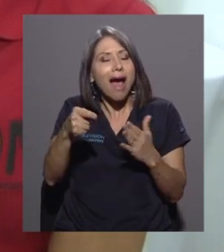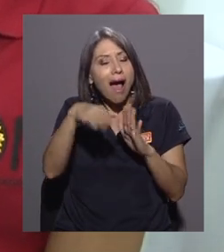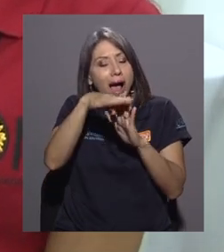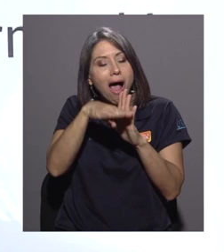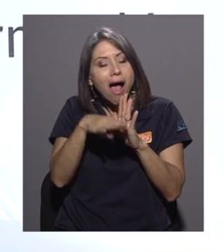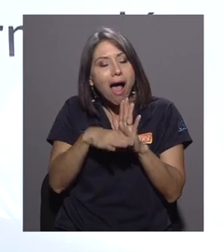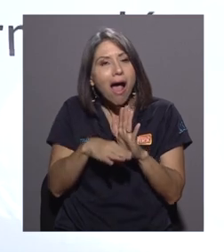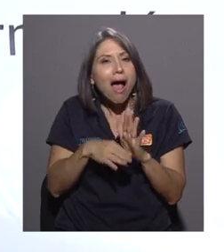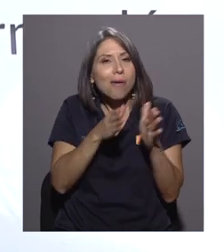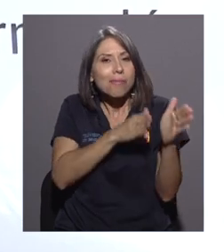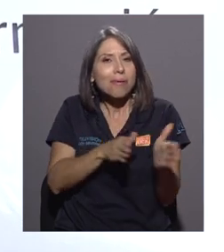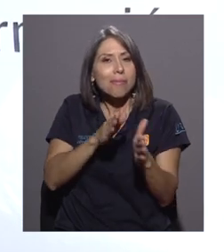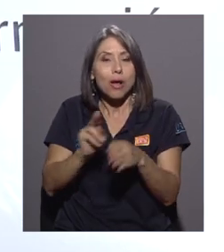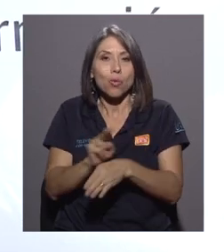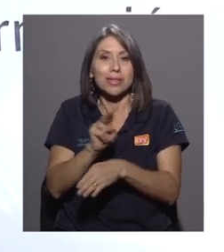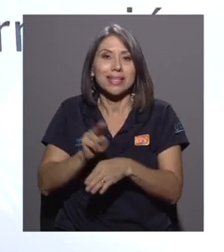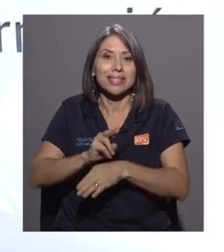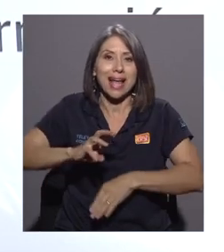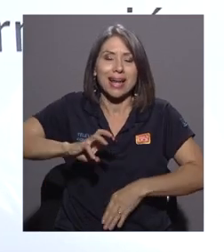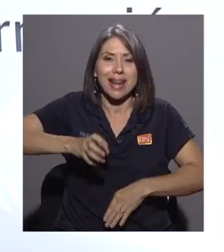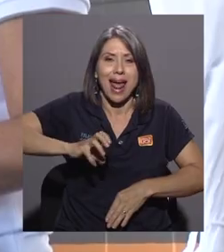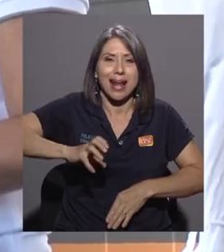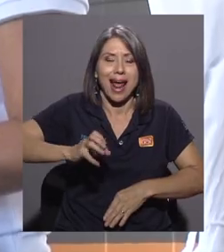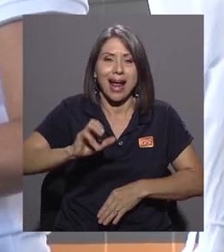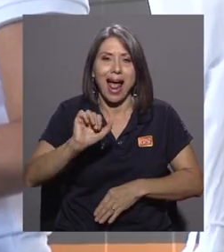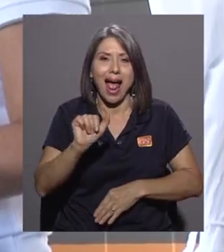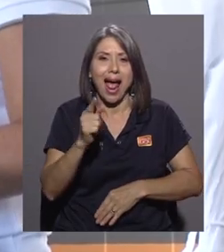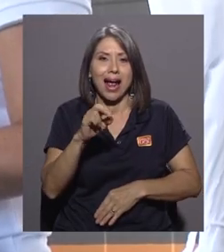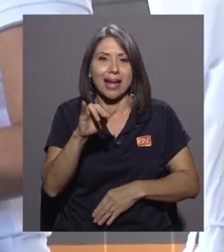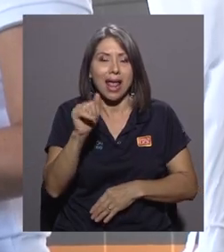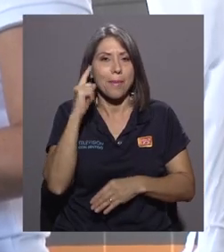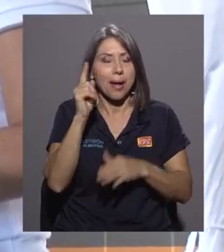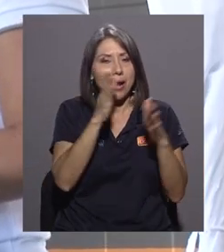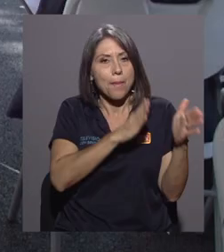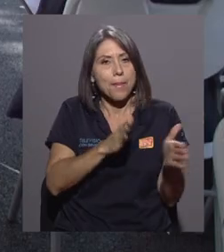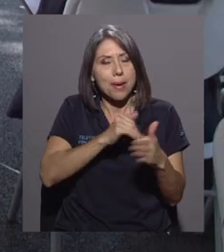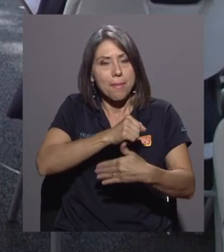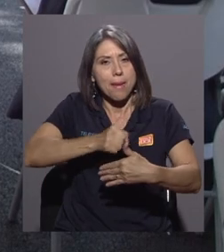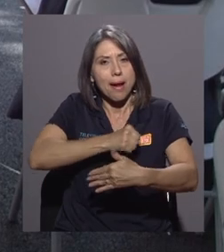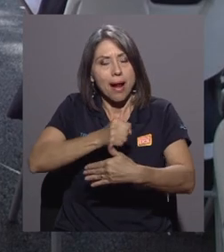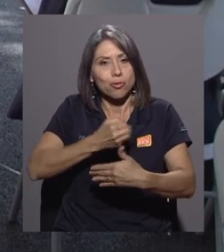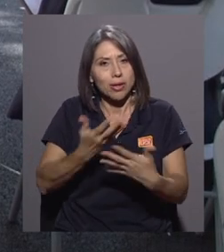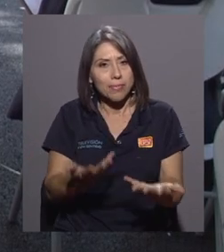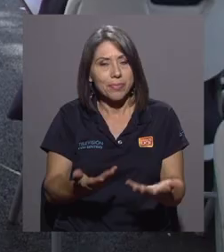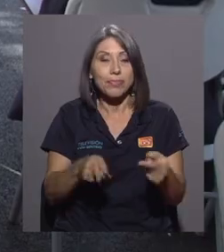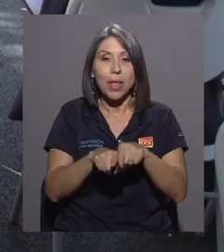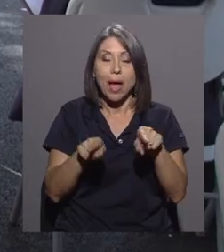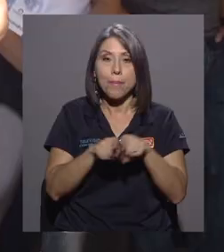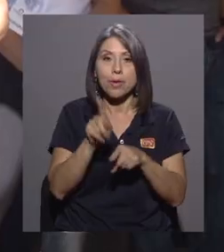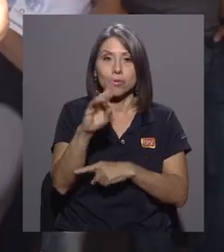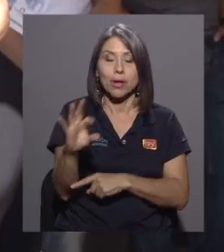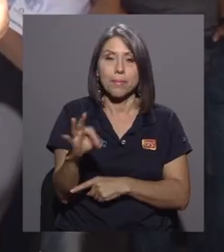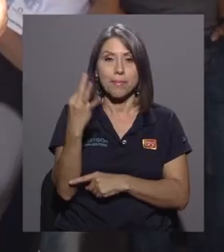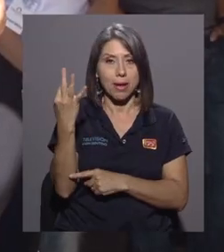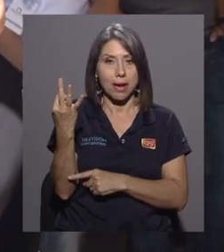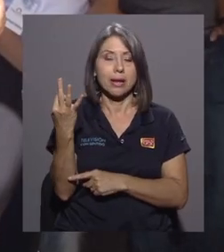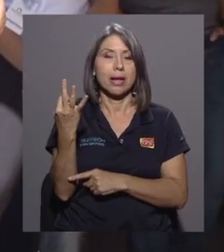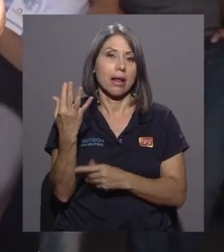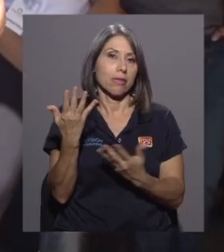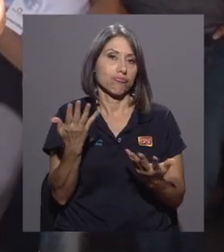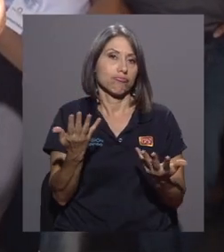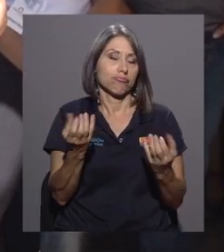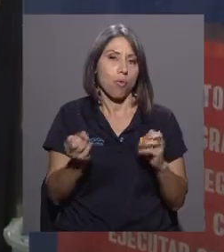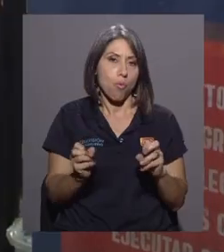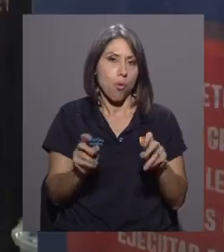receta de utilizar la naranja agria para preparar los alimentos. También lo vemos como una manera de